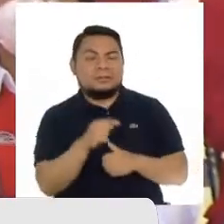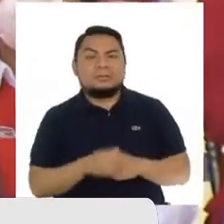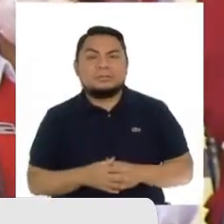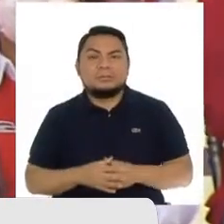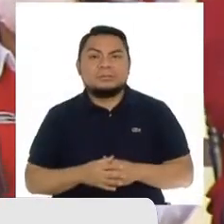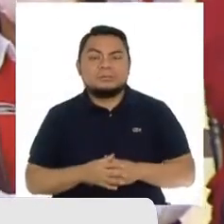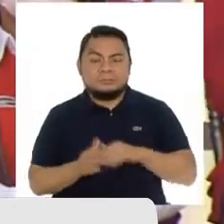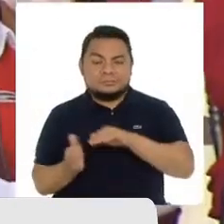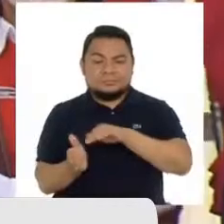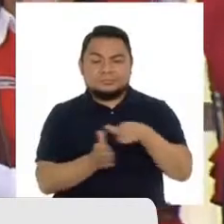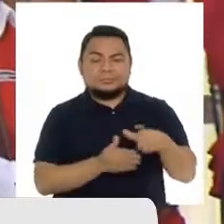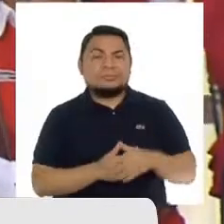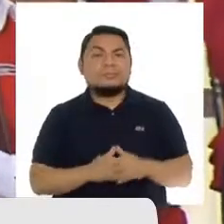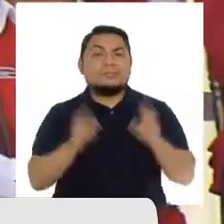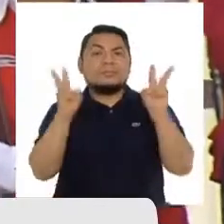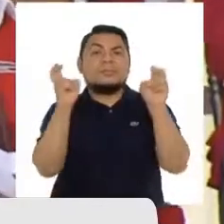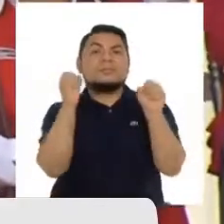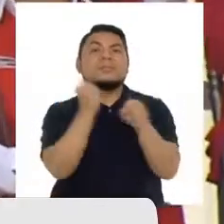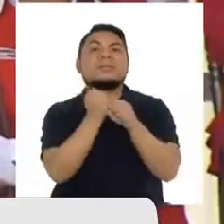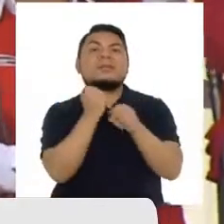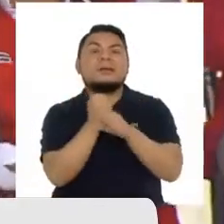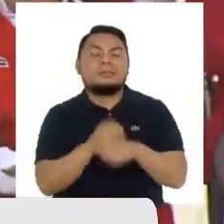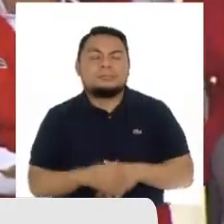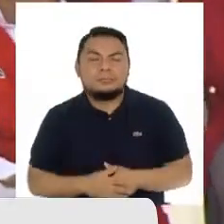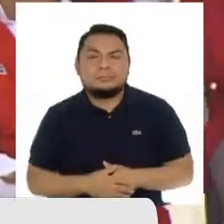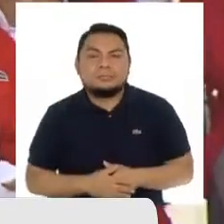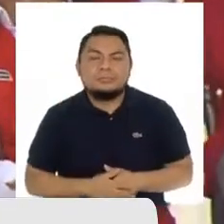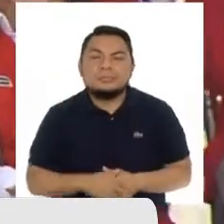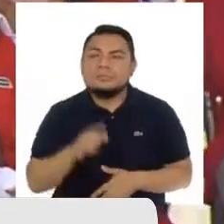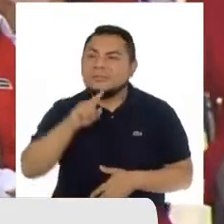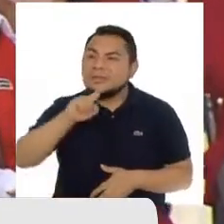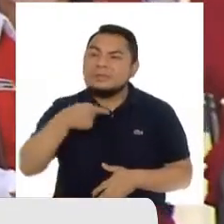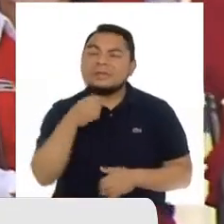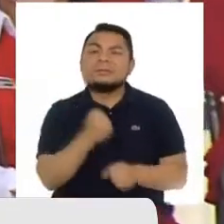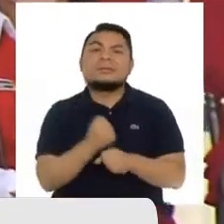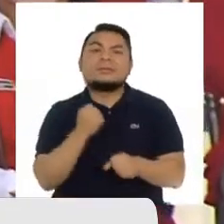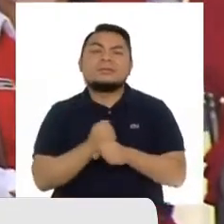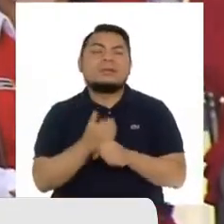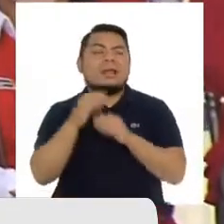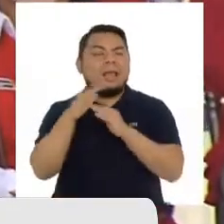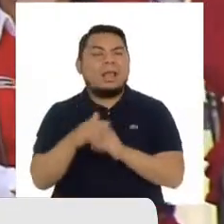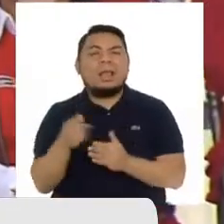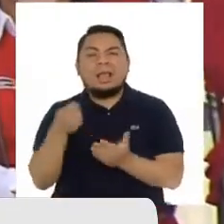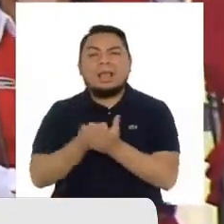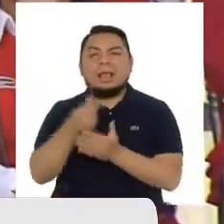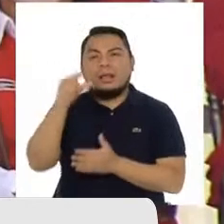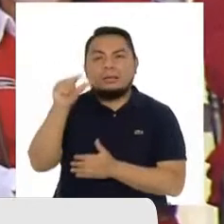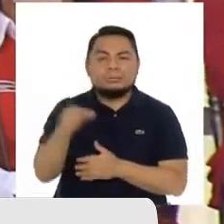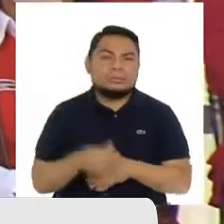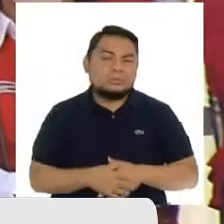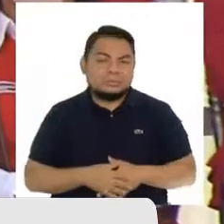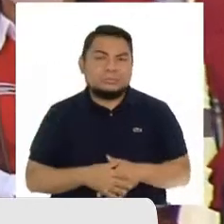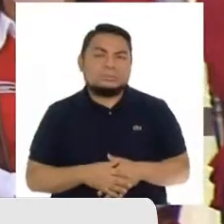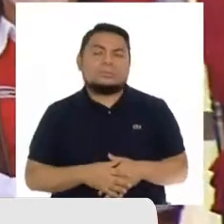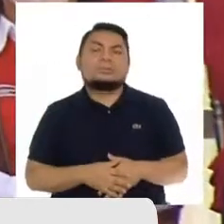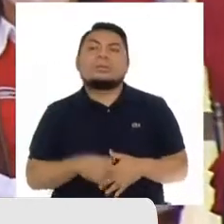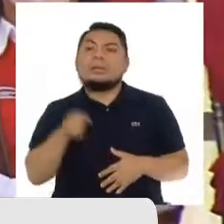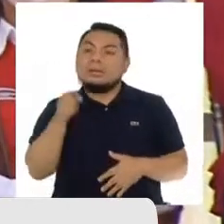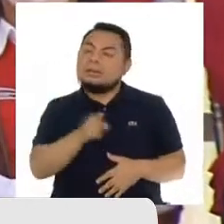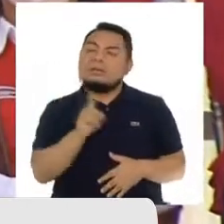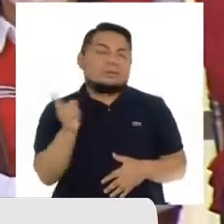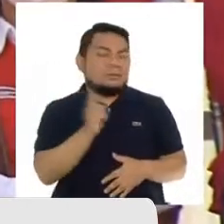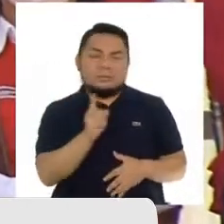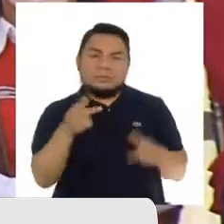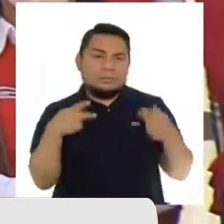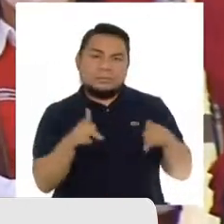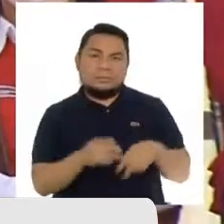trabajo miles de trabajadores explotados eso no la voy a